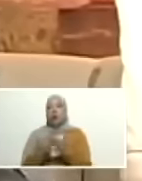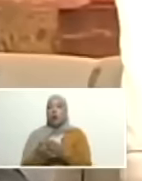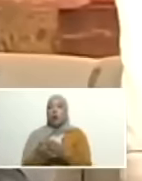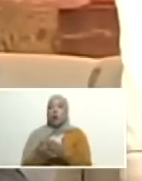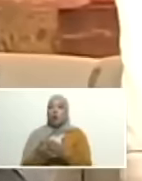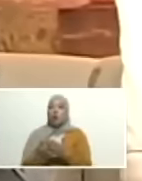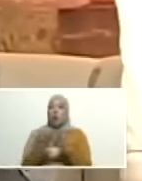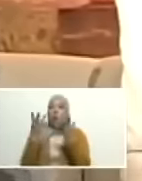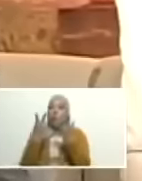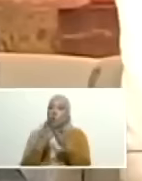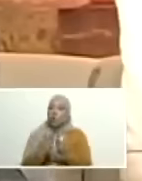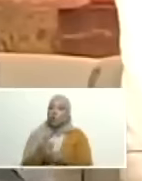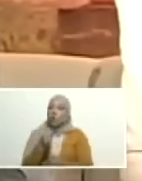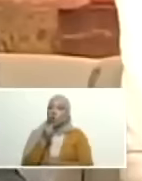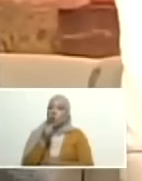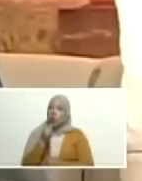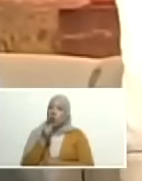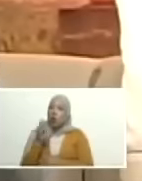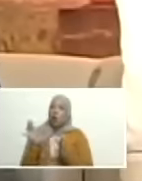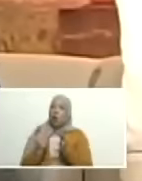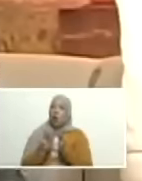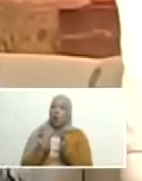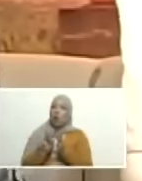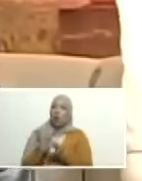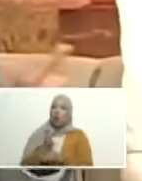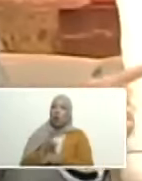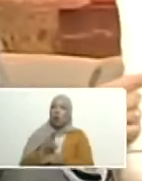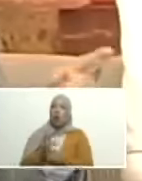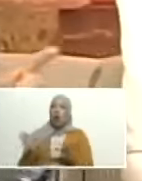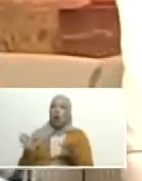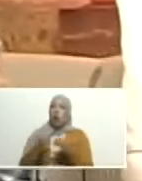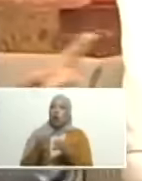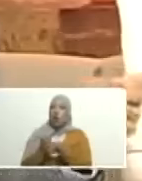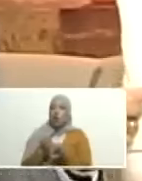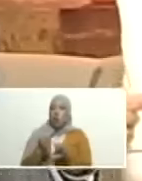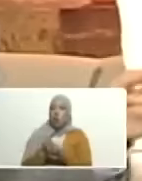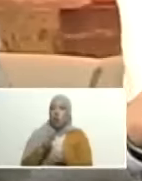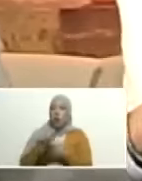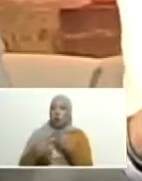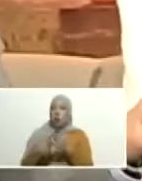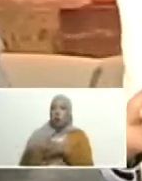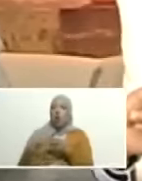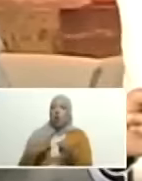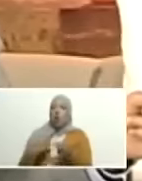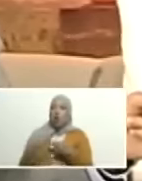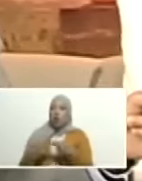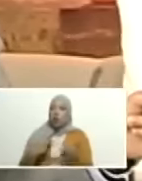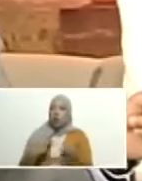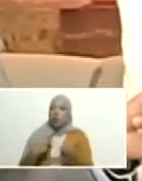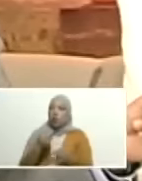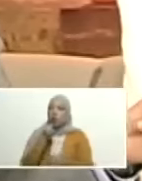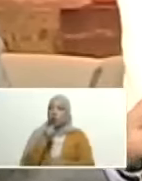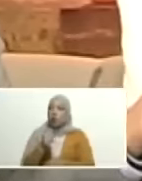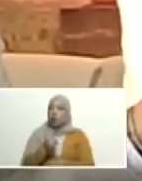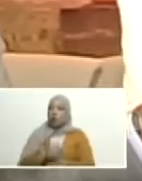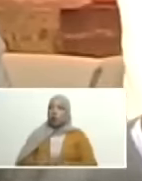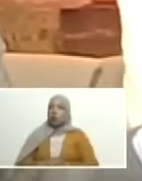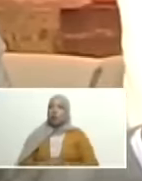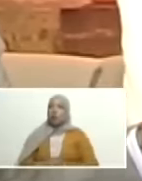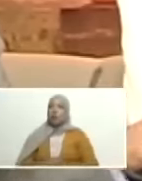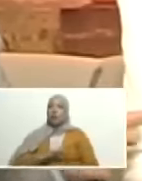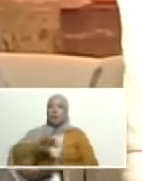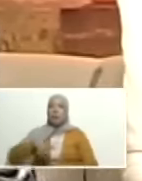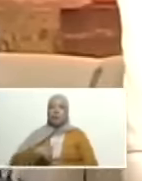con el cual también tuvimos contactos y largas reuniones, delegaciones que mandó. Y nuestro